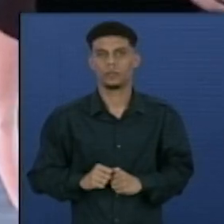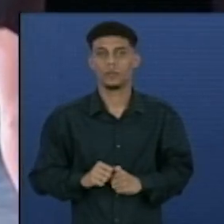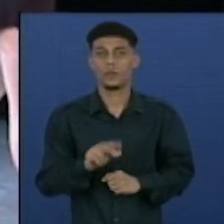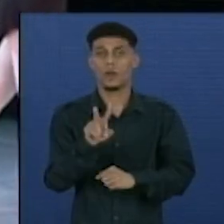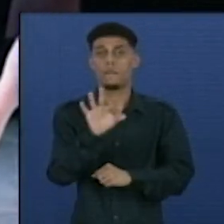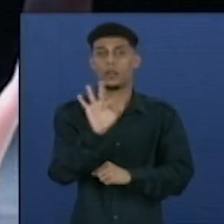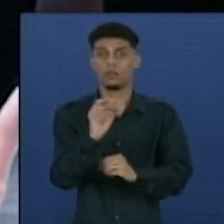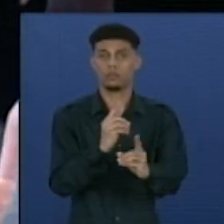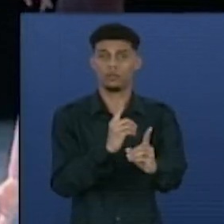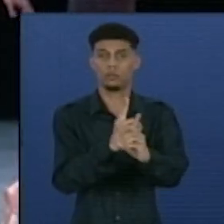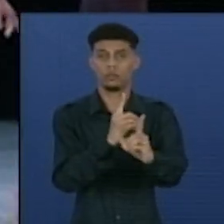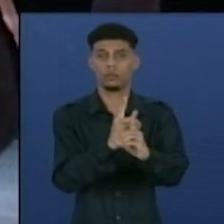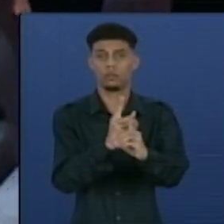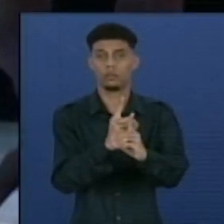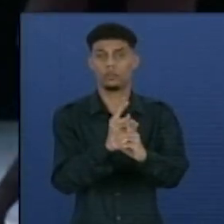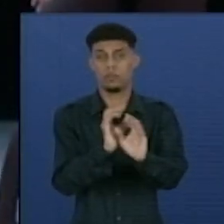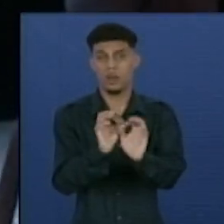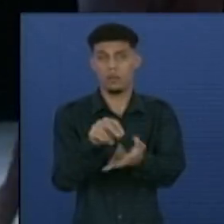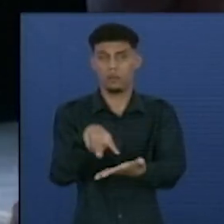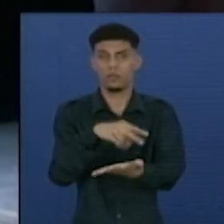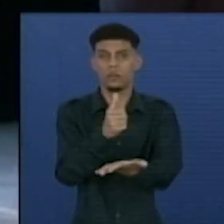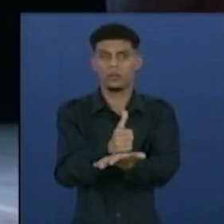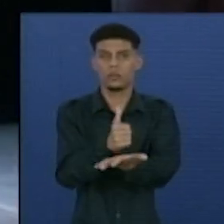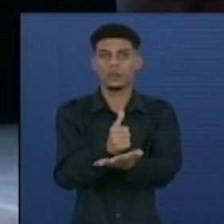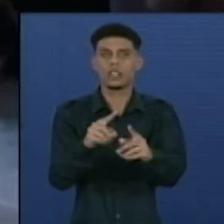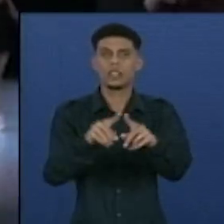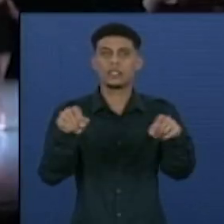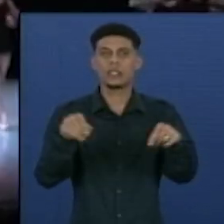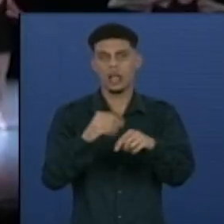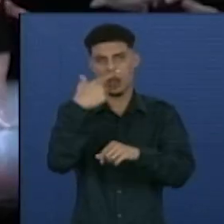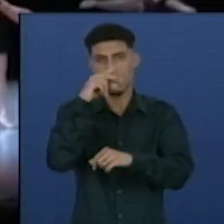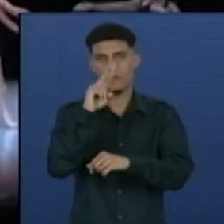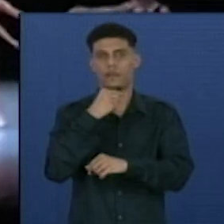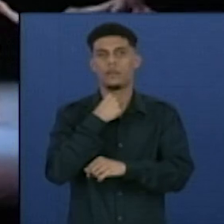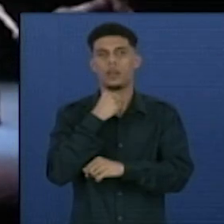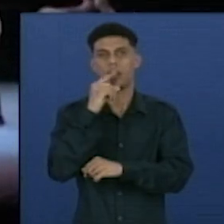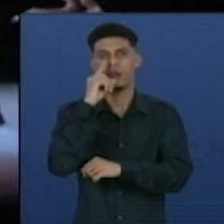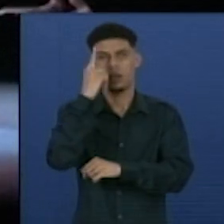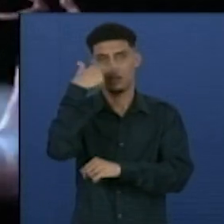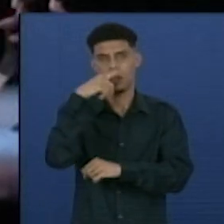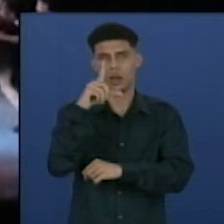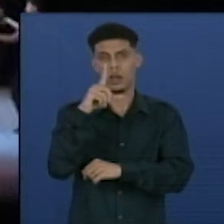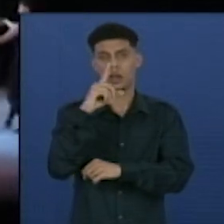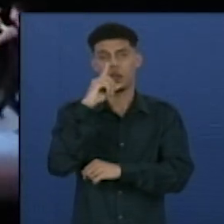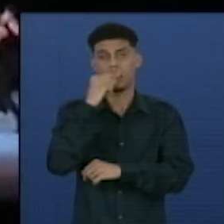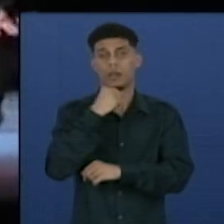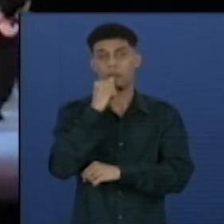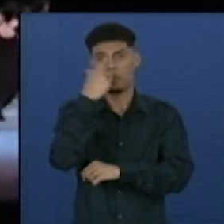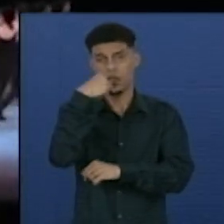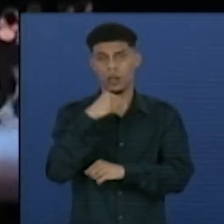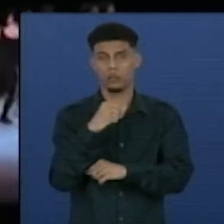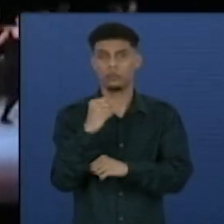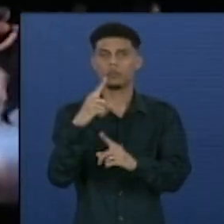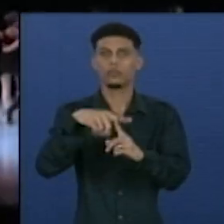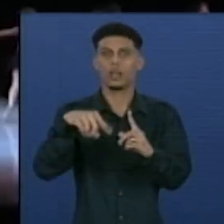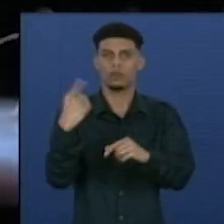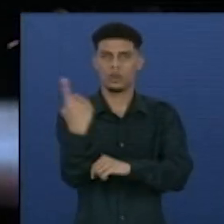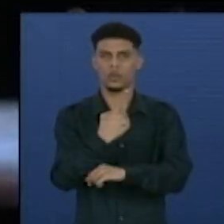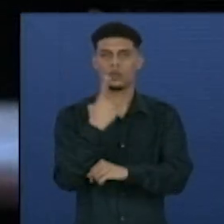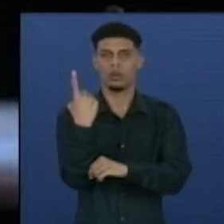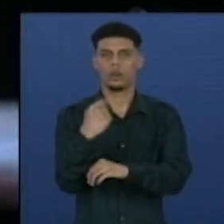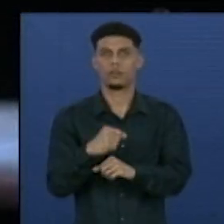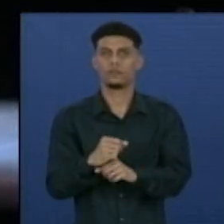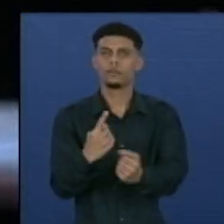La 28 edición del evento tendrá como sedes las salas Avellaneda y Covarrubias del Teatro Nacional y el Teatro Martí.